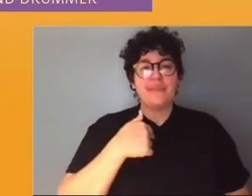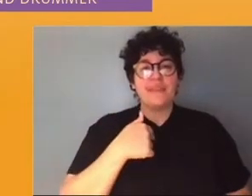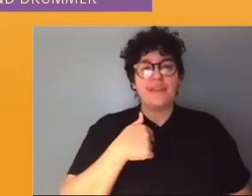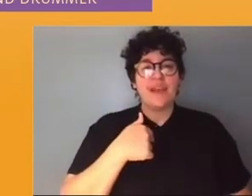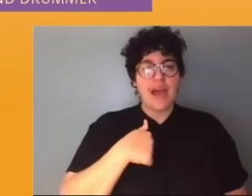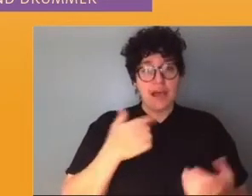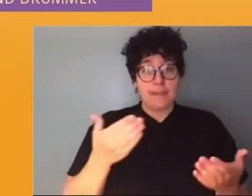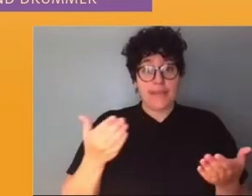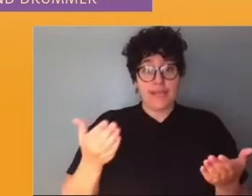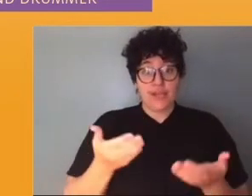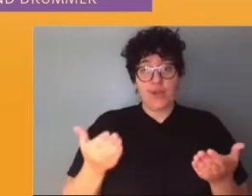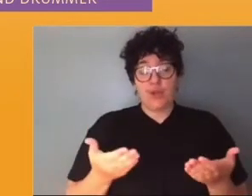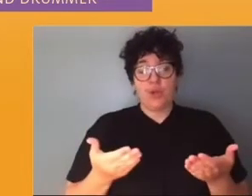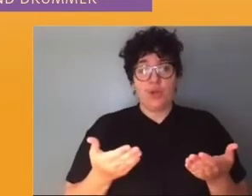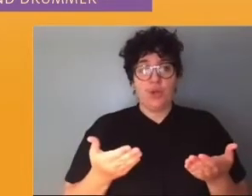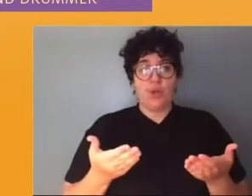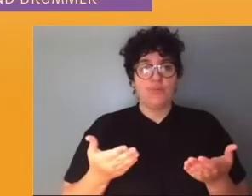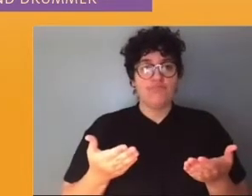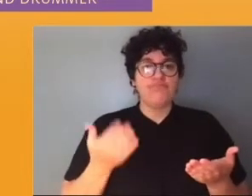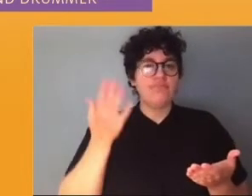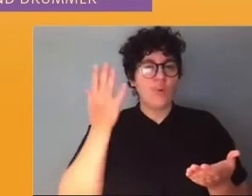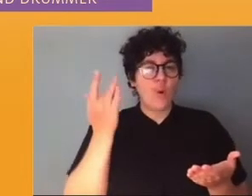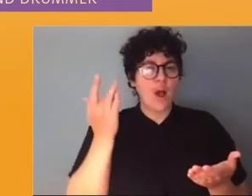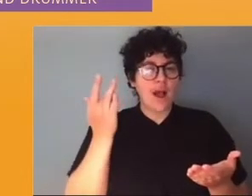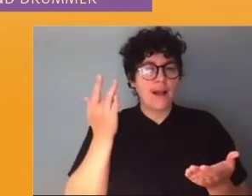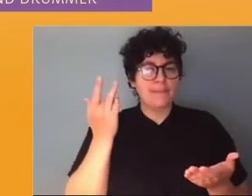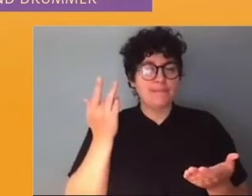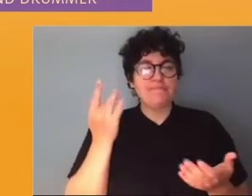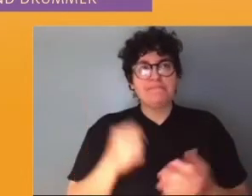Estoy aquí para